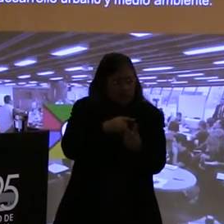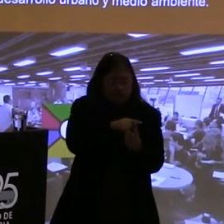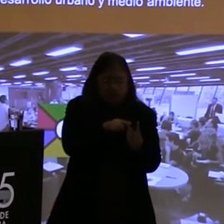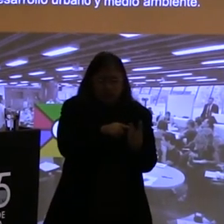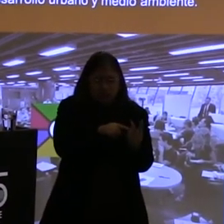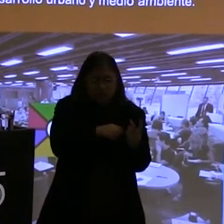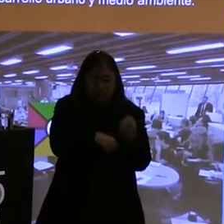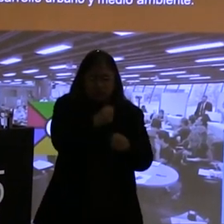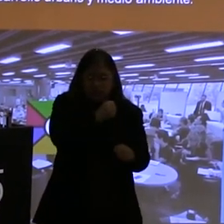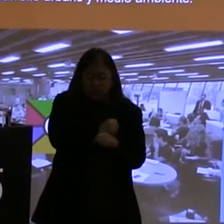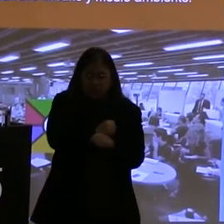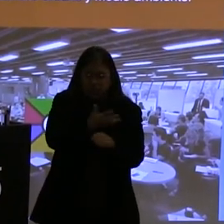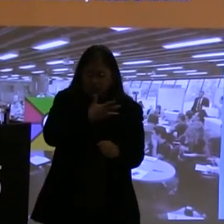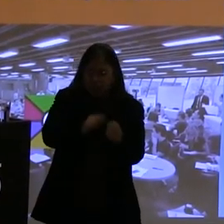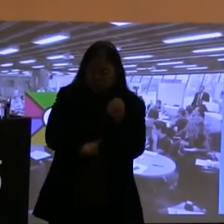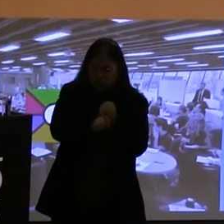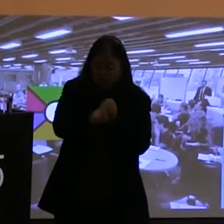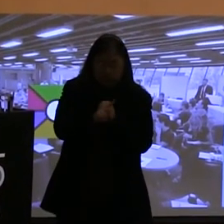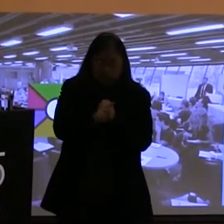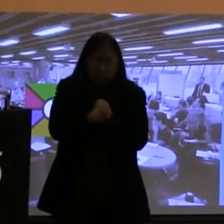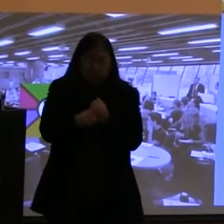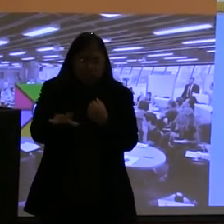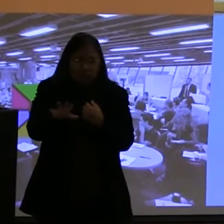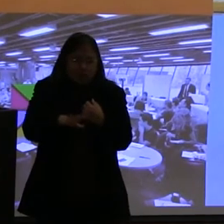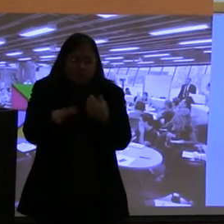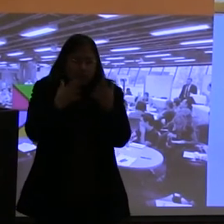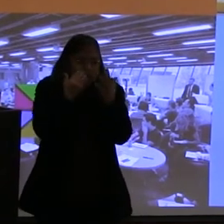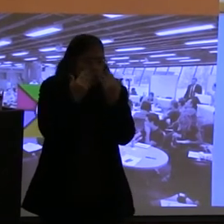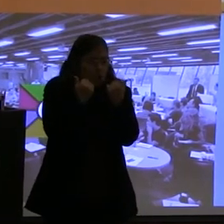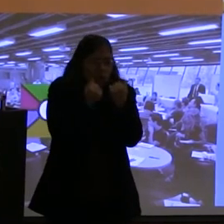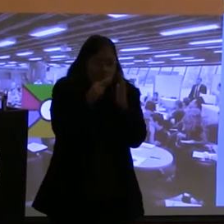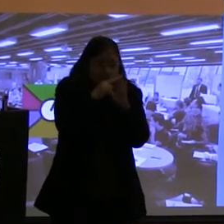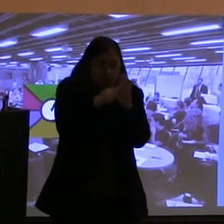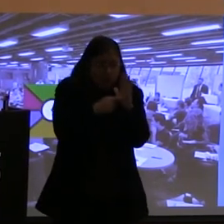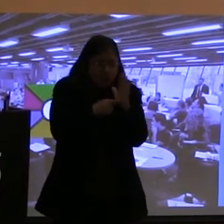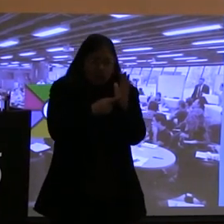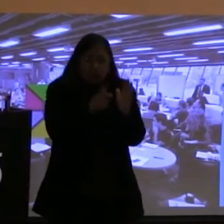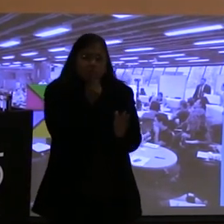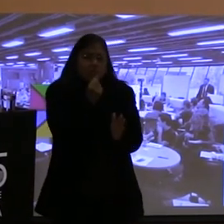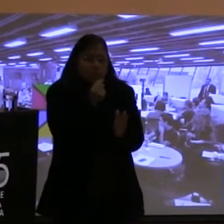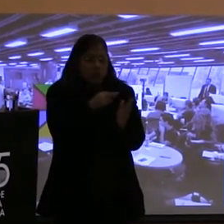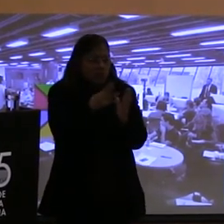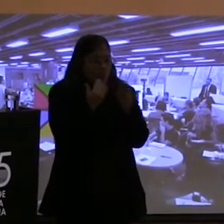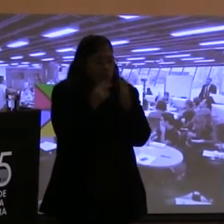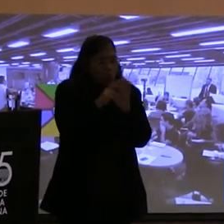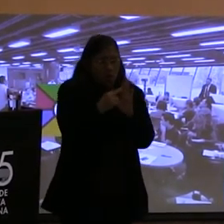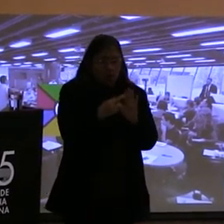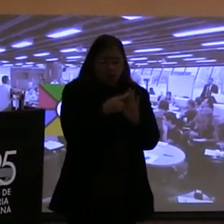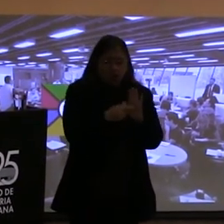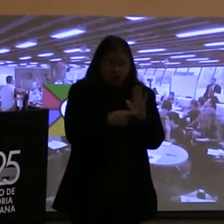empezamos a ver que ni siquiera estábamos contemplados bien en los reglamentos de tránsito ni siquiera está este derecho a